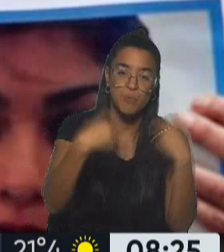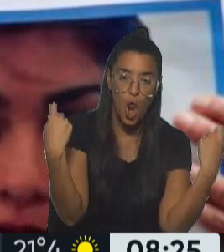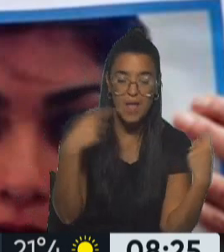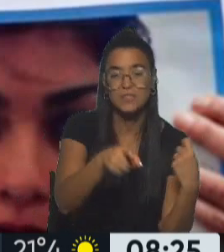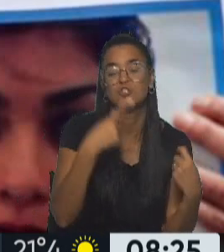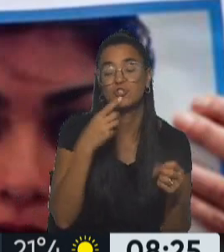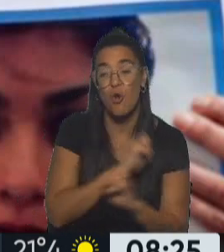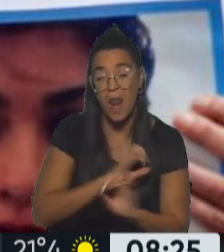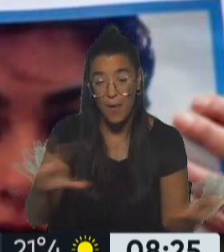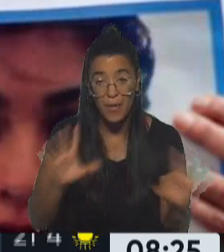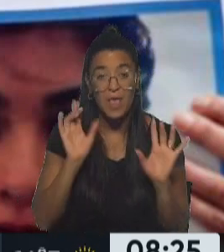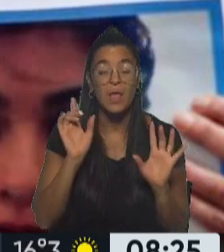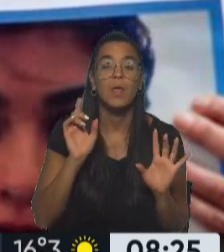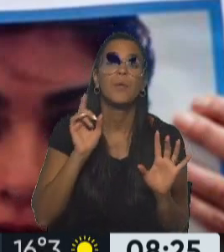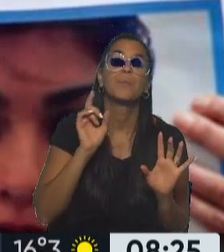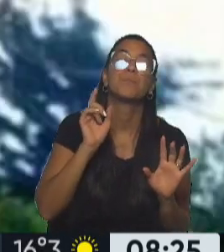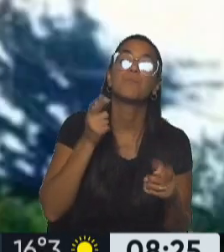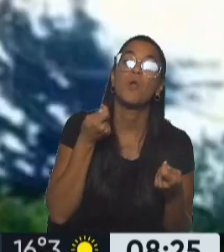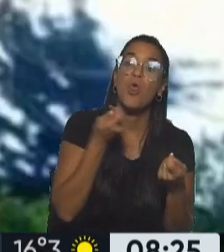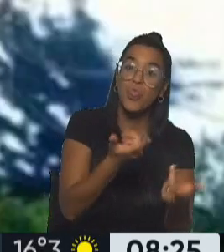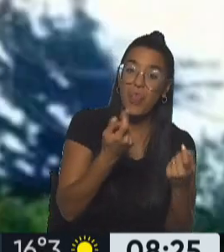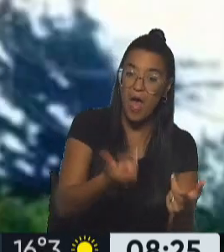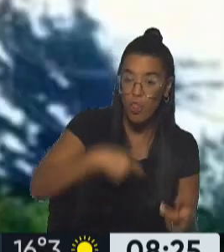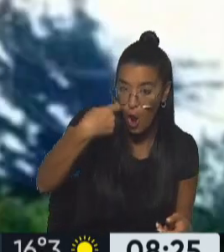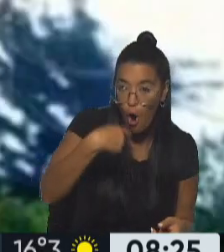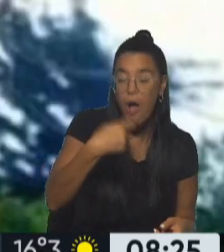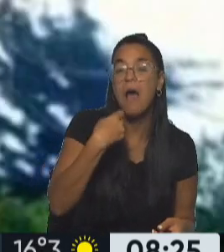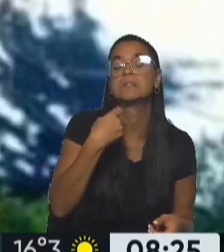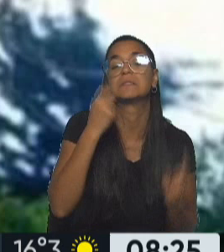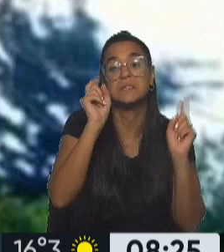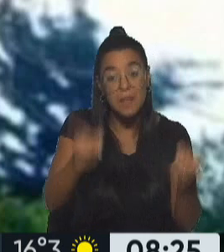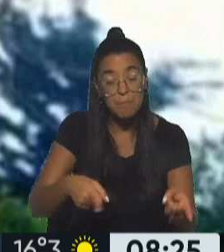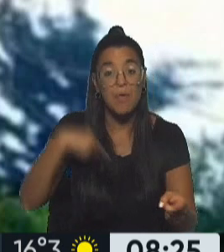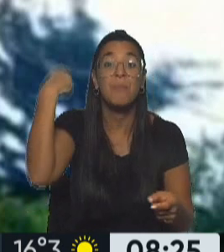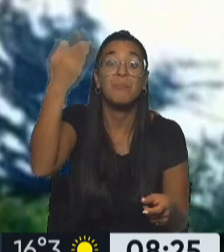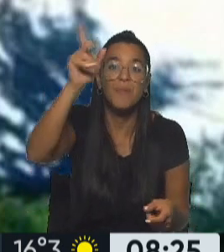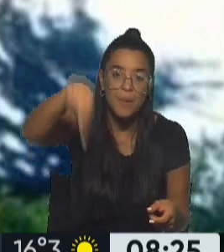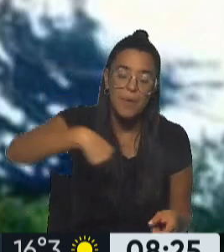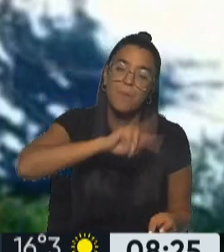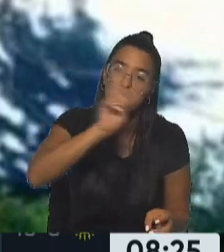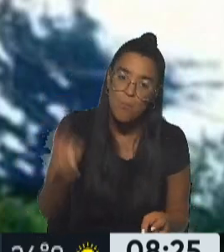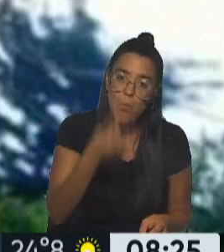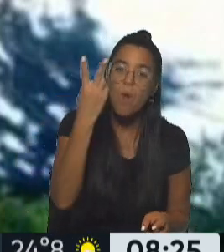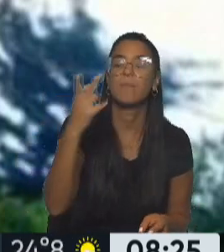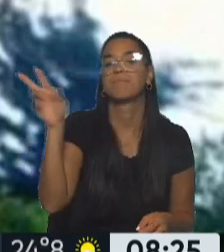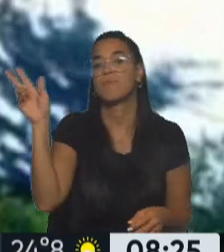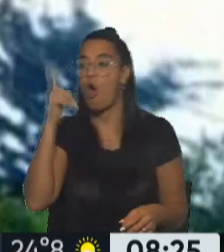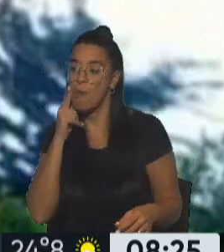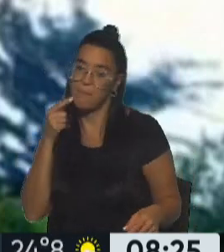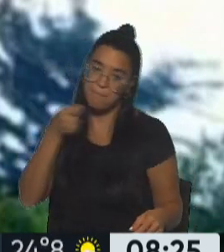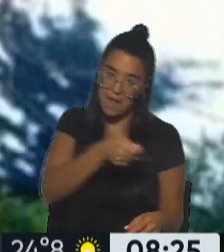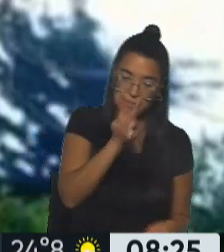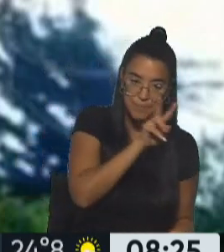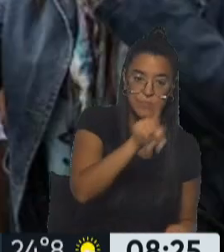carnal agravado por el suministro de estupefacientes seguido de muerte en concurso ideal con femicidio. Recordemos que